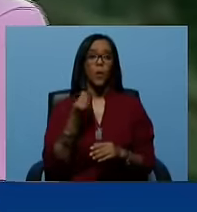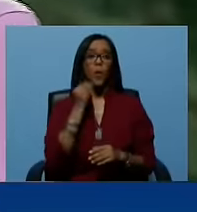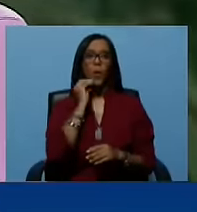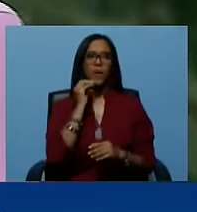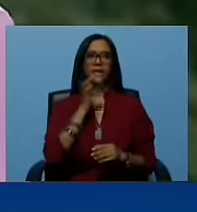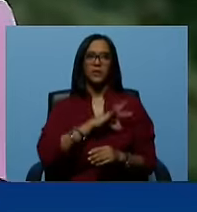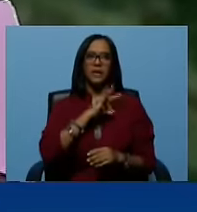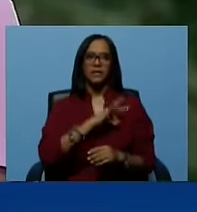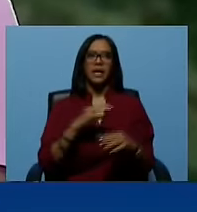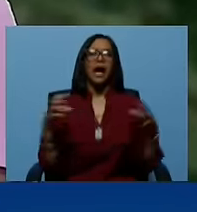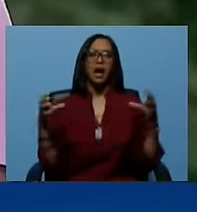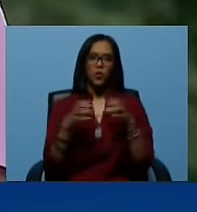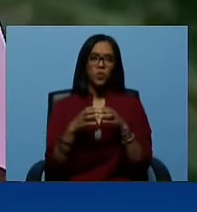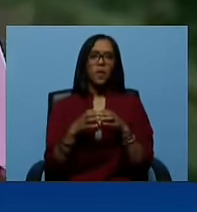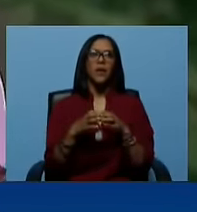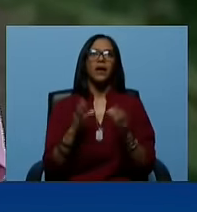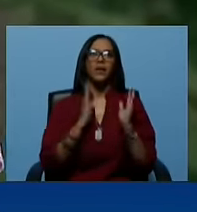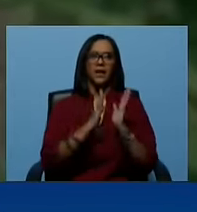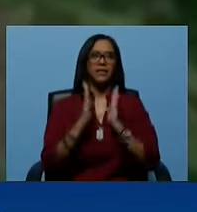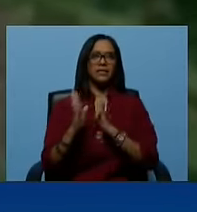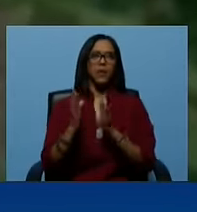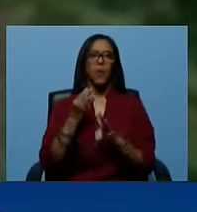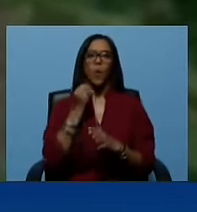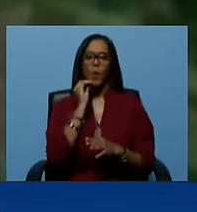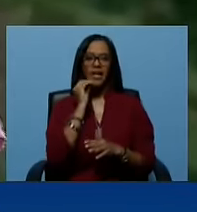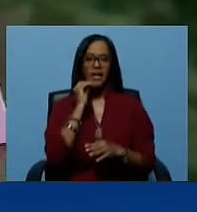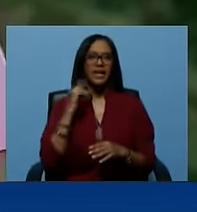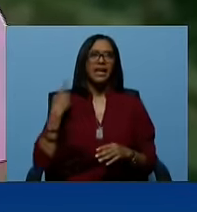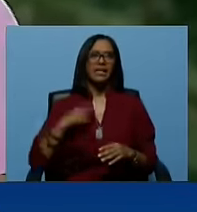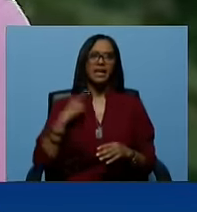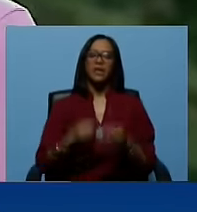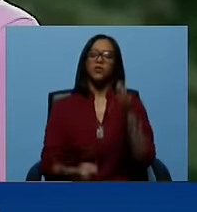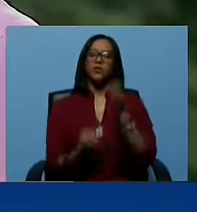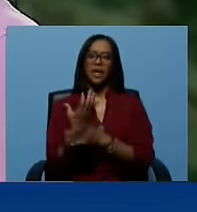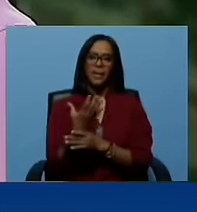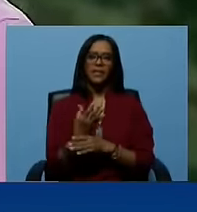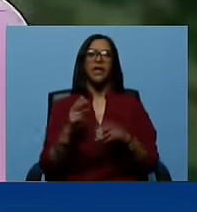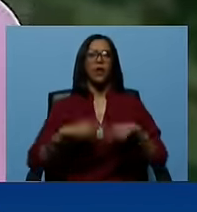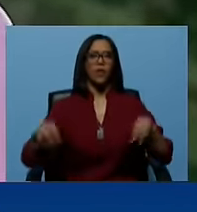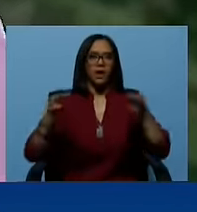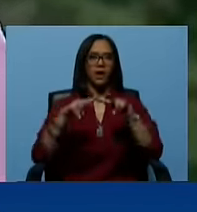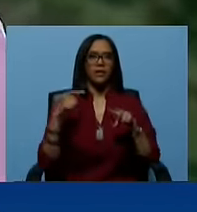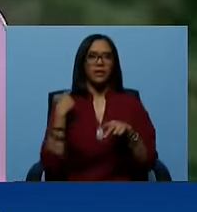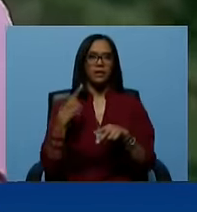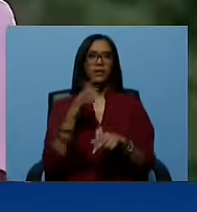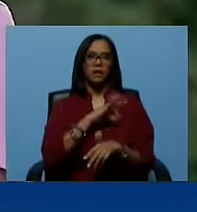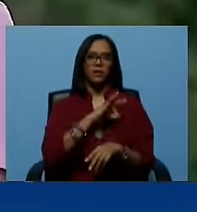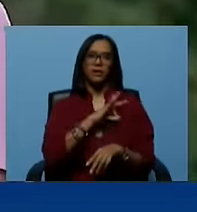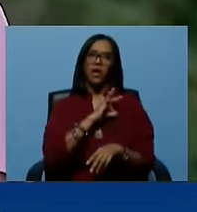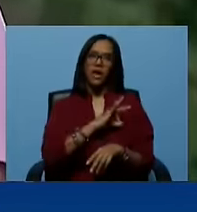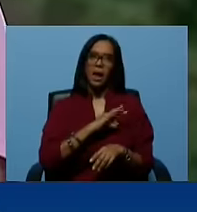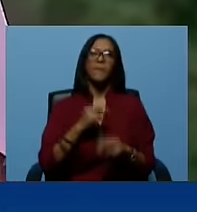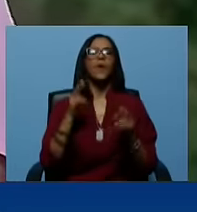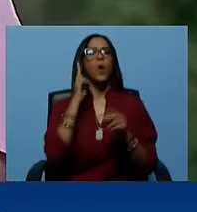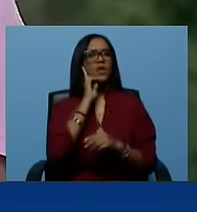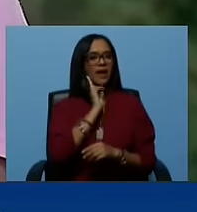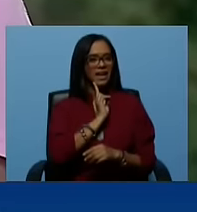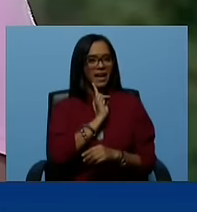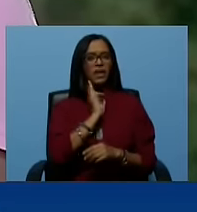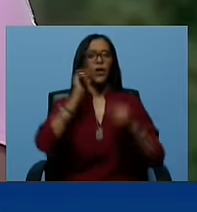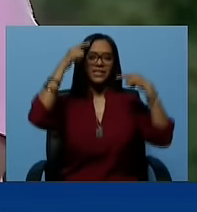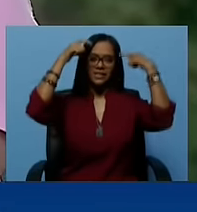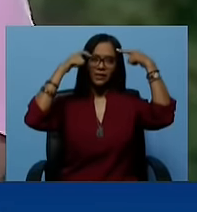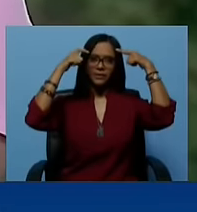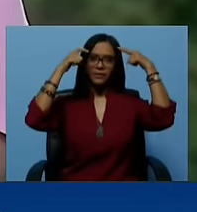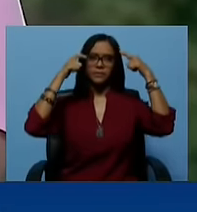socialistas, agrupamos a las organizaciones juveniles que tienen sus fundamentos en los valores y principios del socialismo bolivariano y